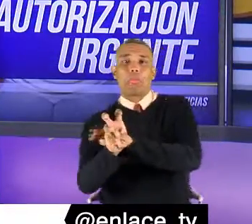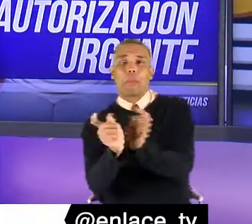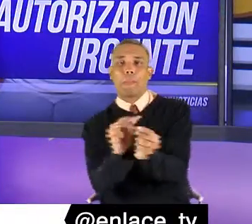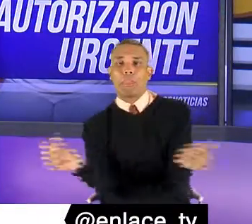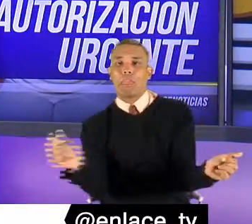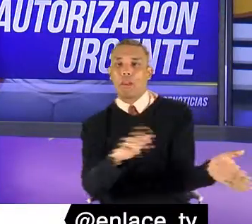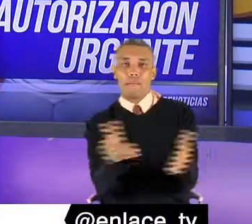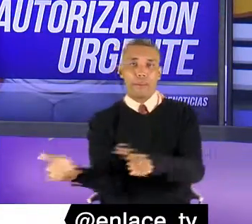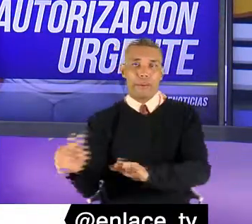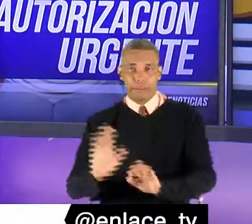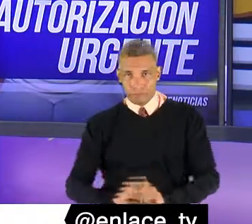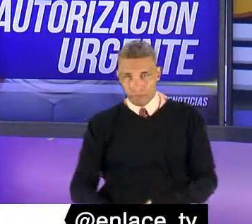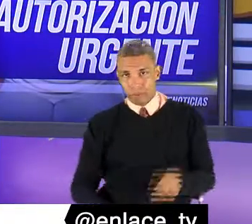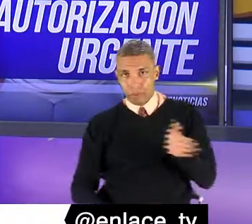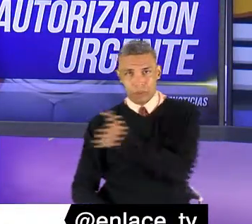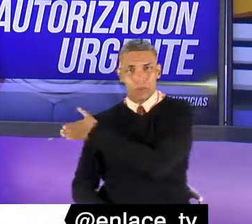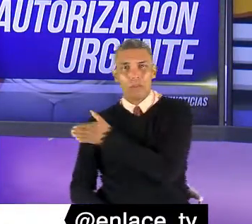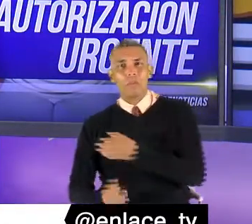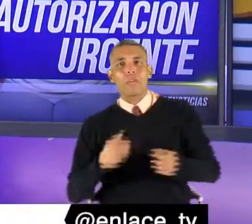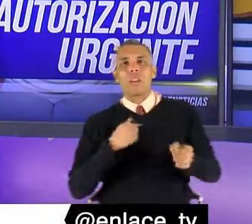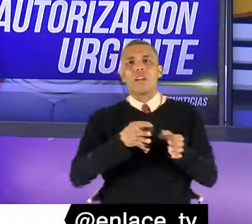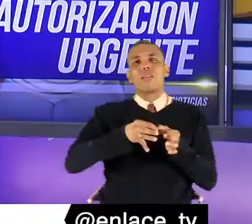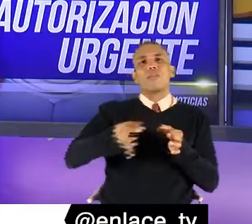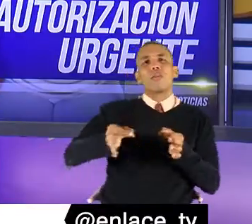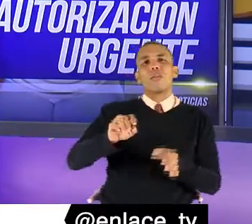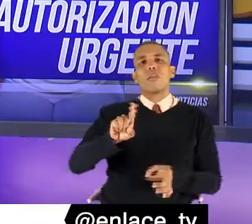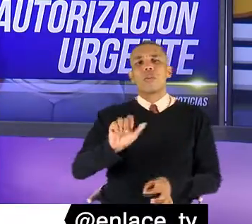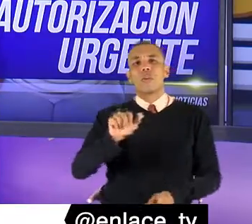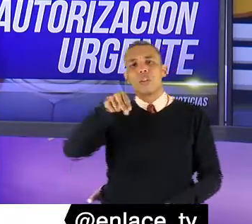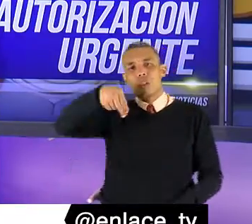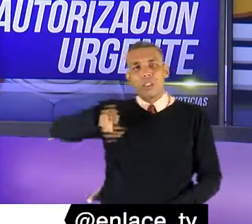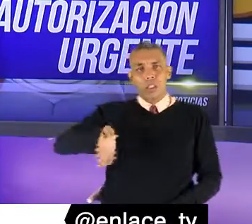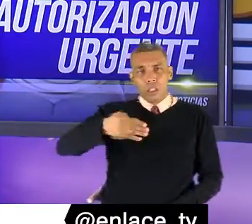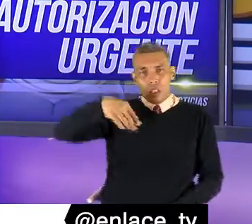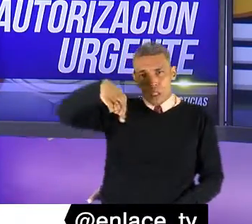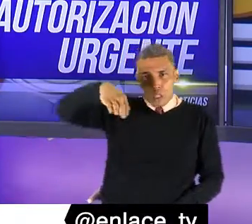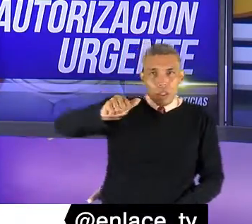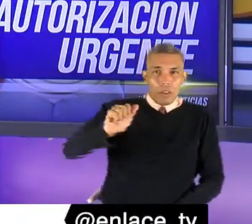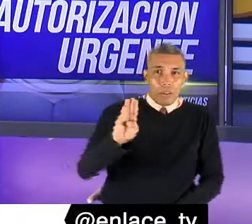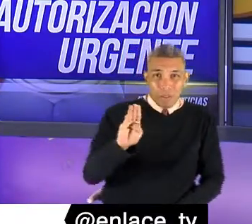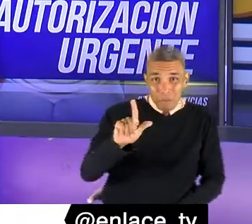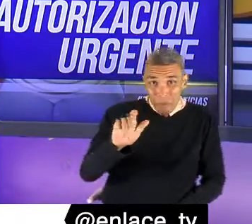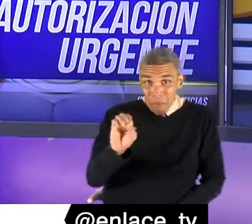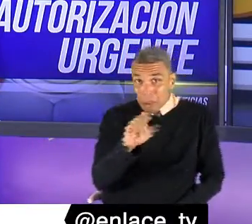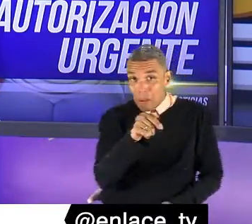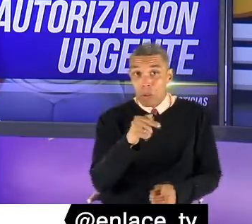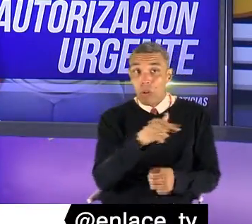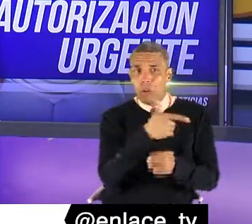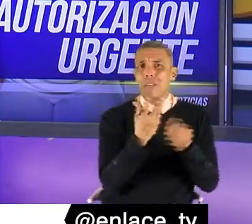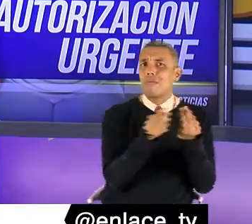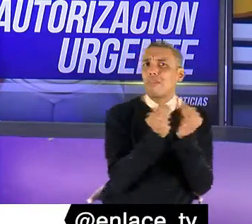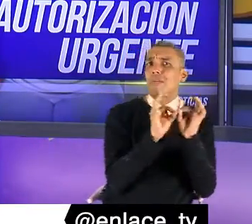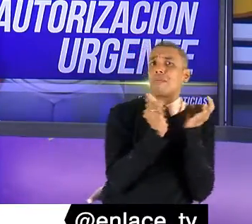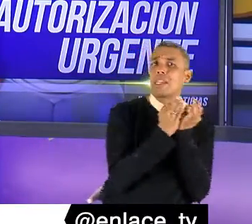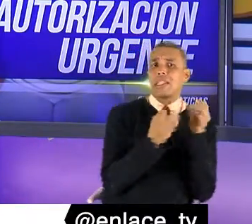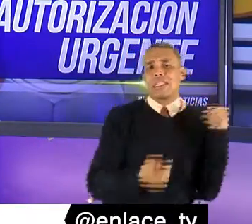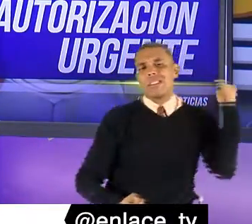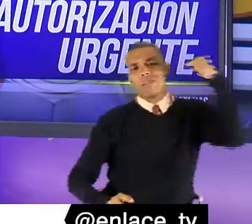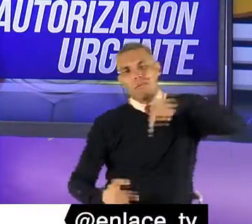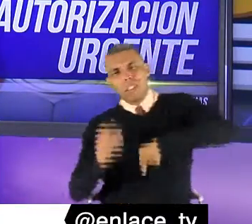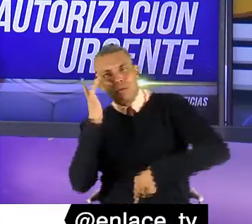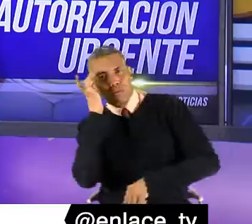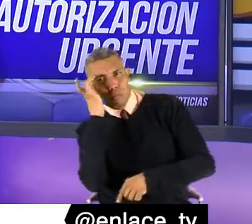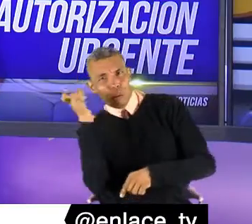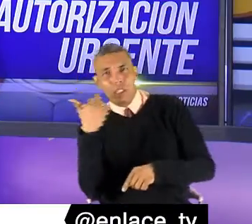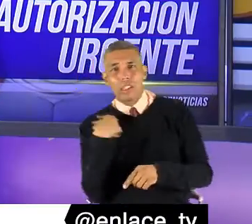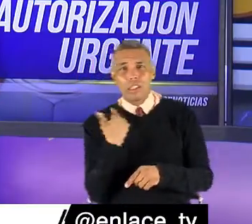hasta Enlace Noticias para clamar por la atención médica que uno de sus hermanos requiere. La solicitud se le hace a la EPS Salud